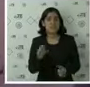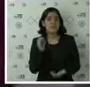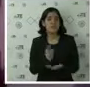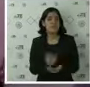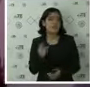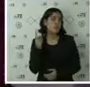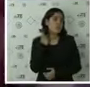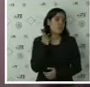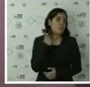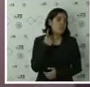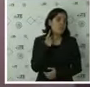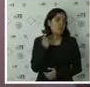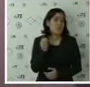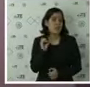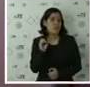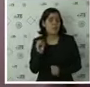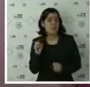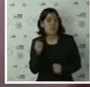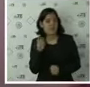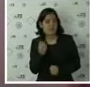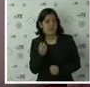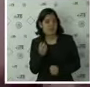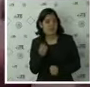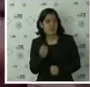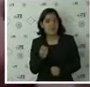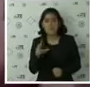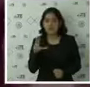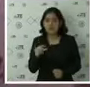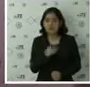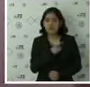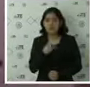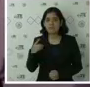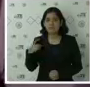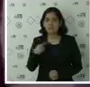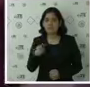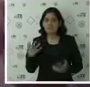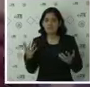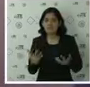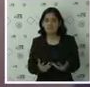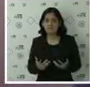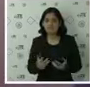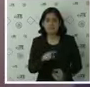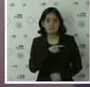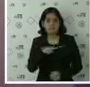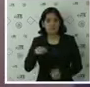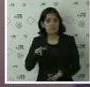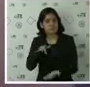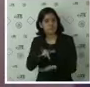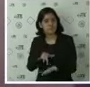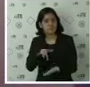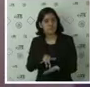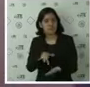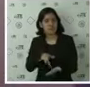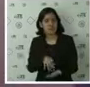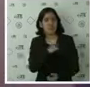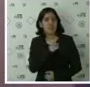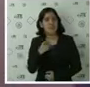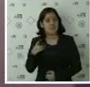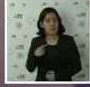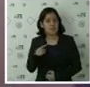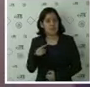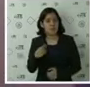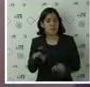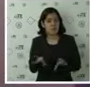hacia la ideología, por ejemplo, sino que participemos de manera activa en las cosas que podamos hacer, como podamos hacerlas. Eso es algo